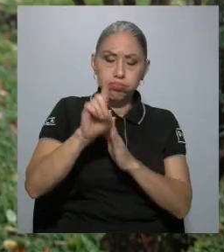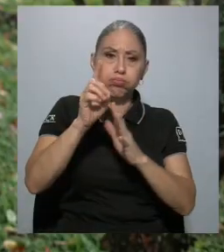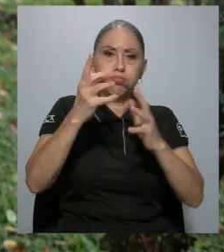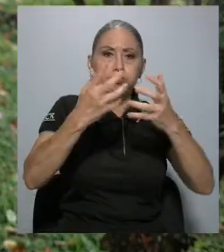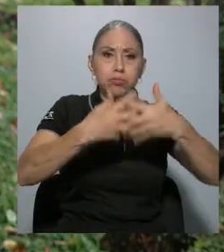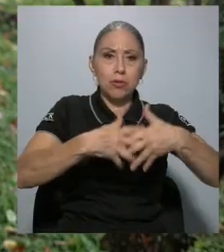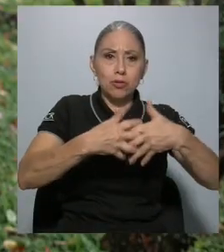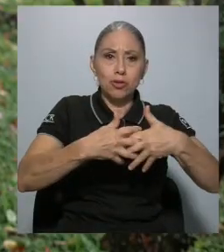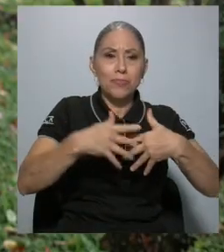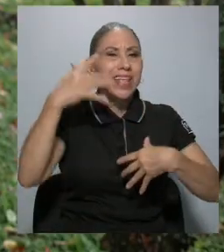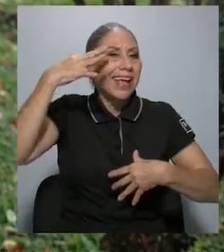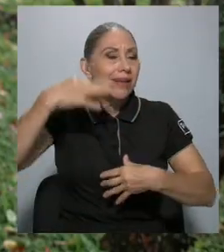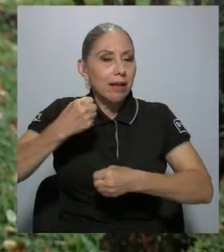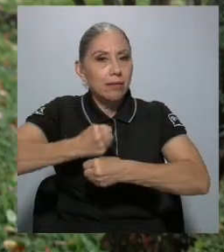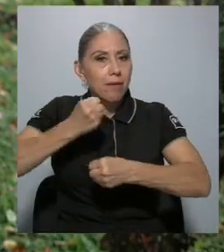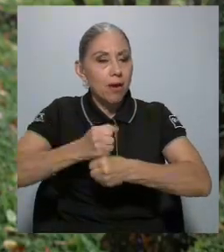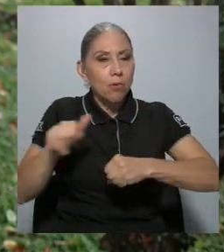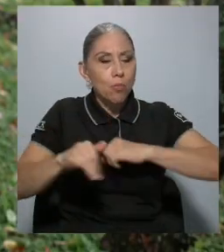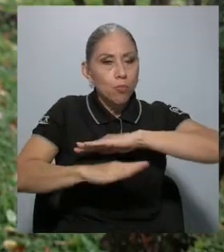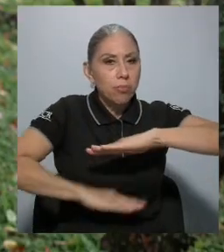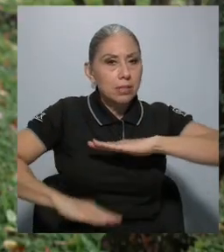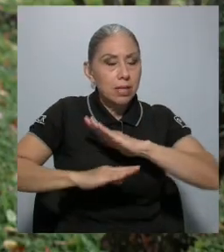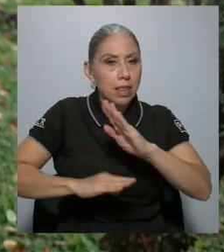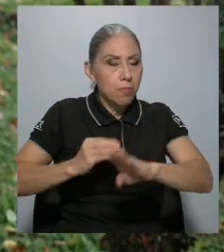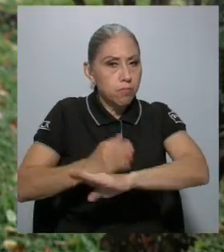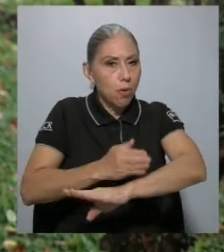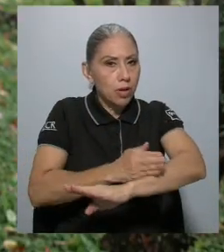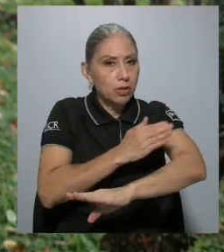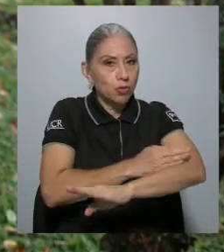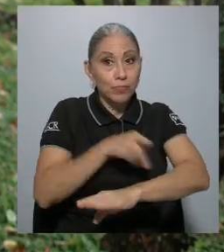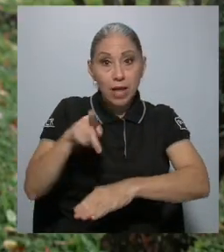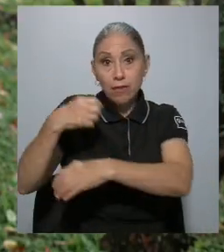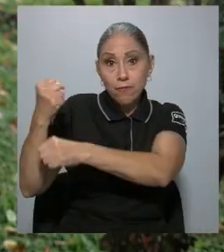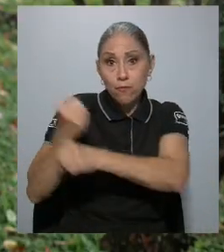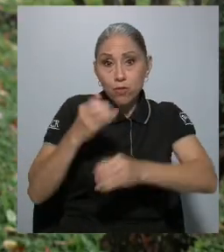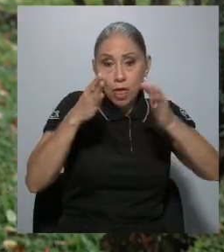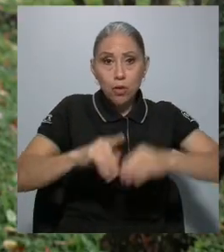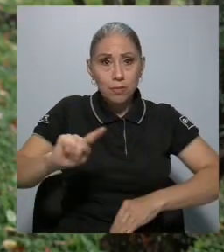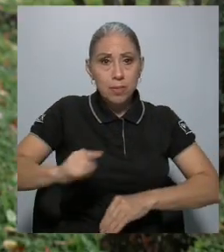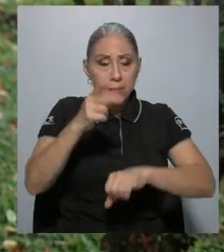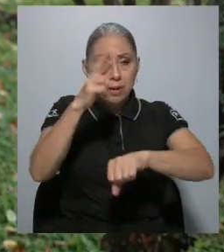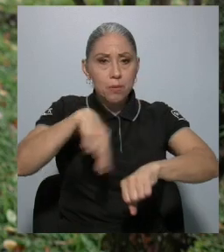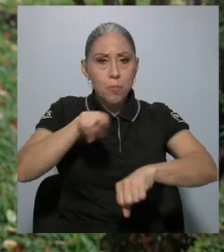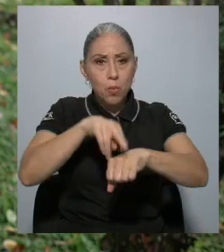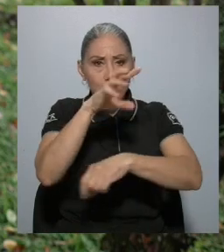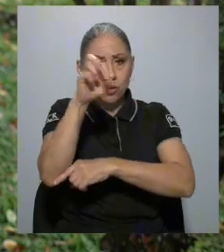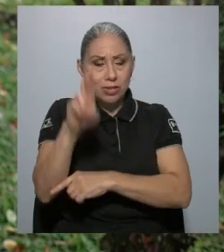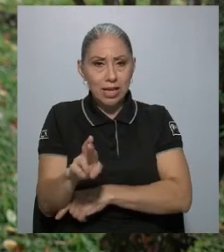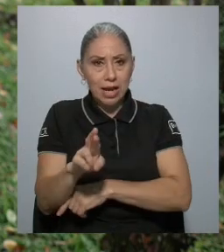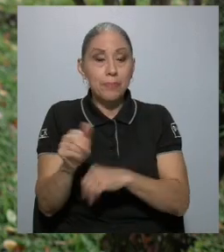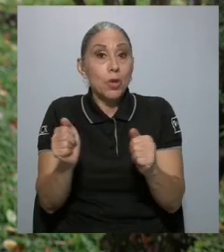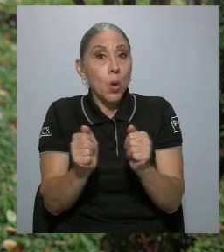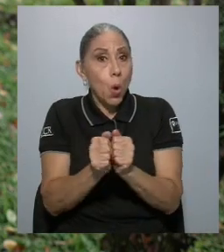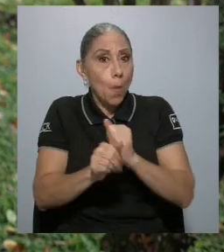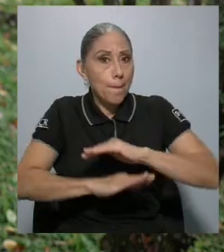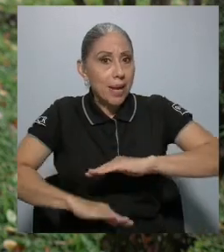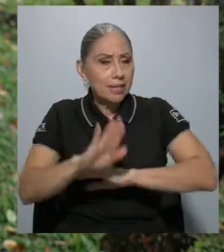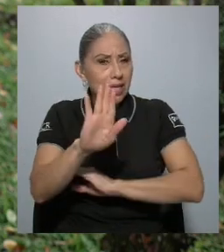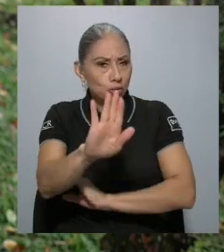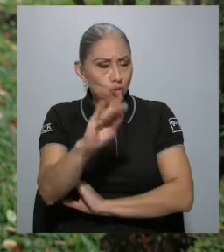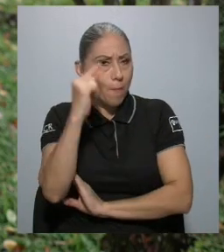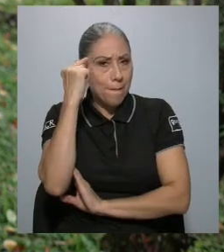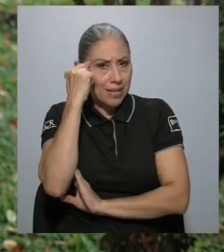de la industria y en el trabajo como base del progreso. Fue fundador de la Primera República de Costa Rica, con base en